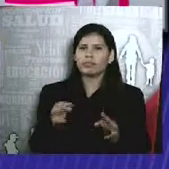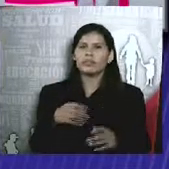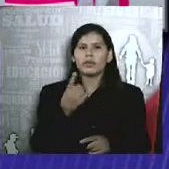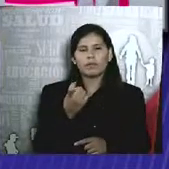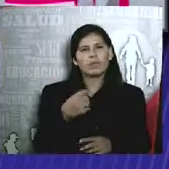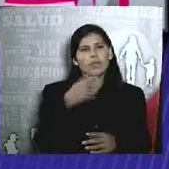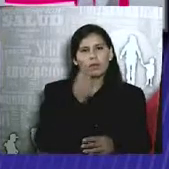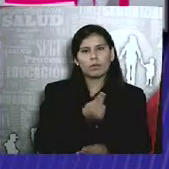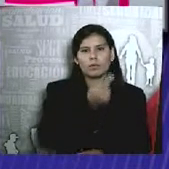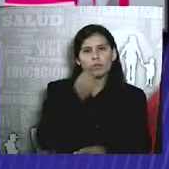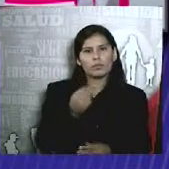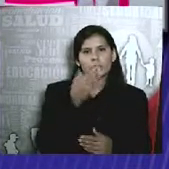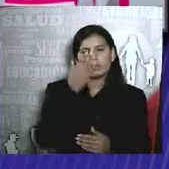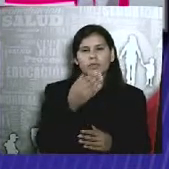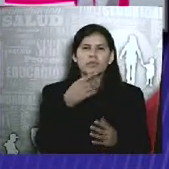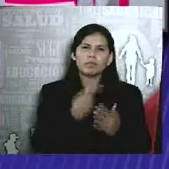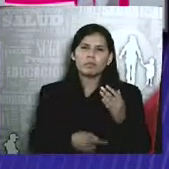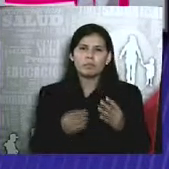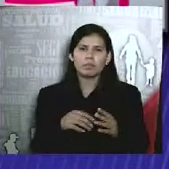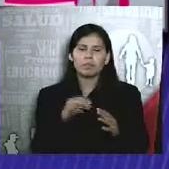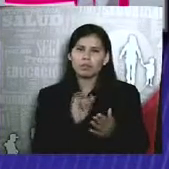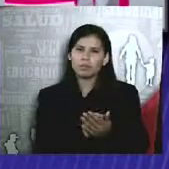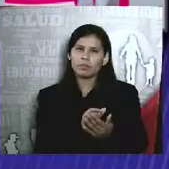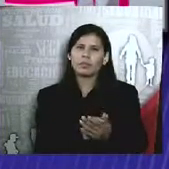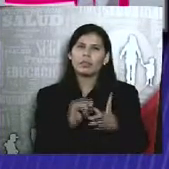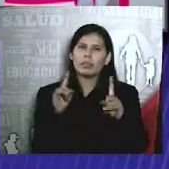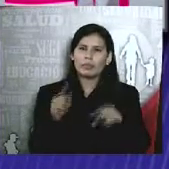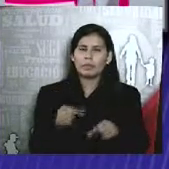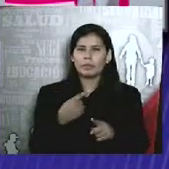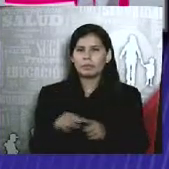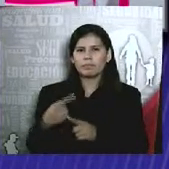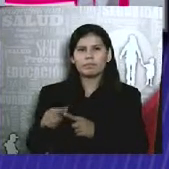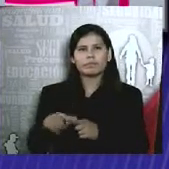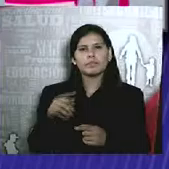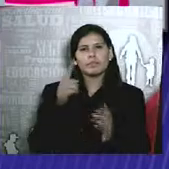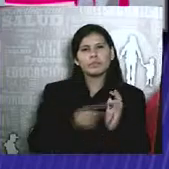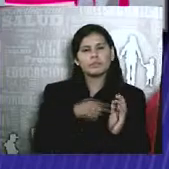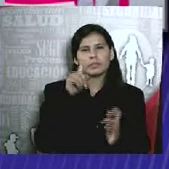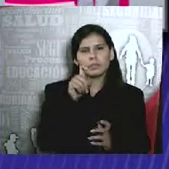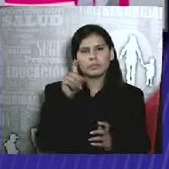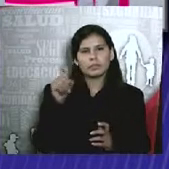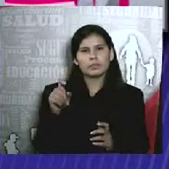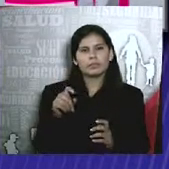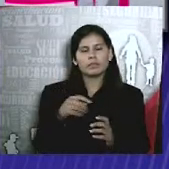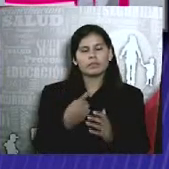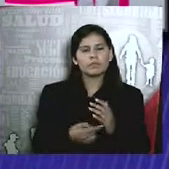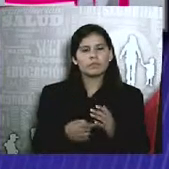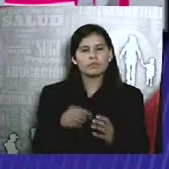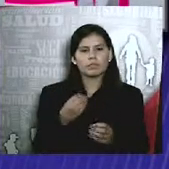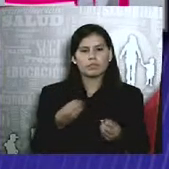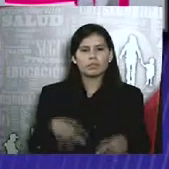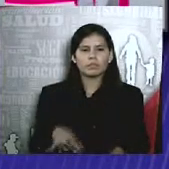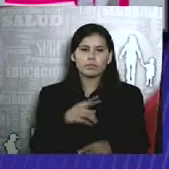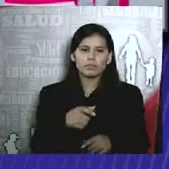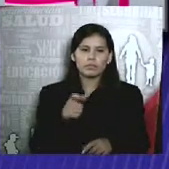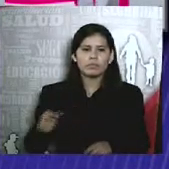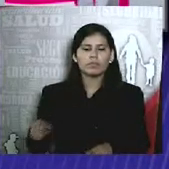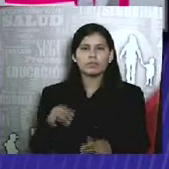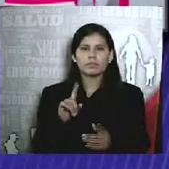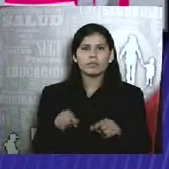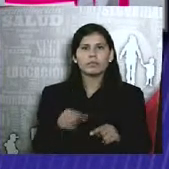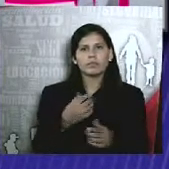y con el compromiso frente al proceso de reintegración. De eso también se han decretado 1.600 pérdidas de beneficios a los desmovilizados que han